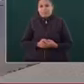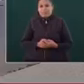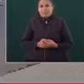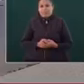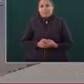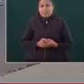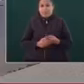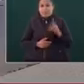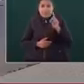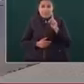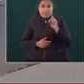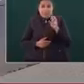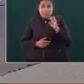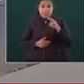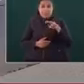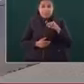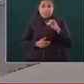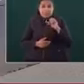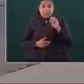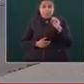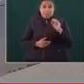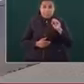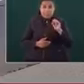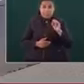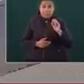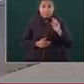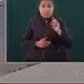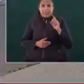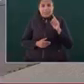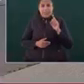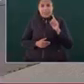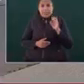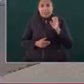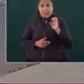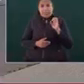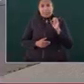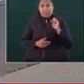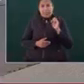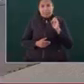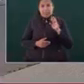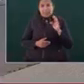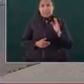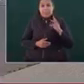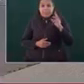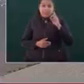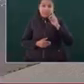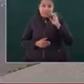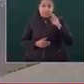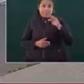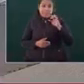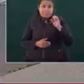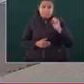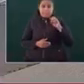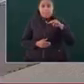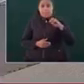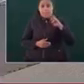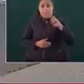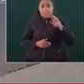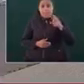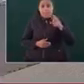Es Denise Dresser, porque la otra es Denise Merck.